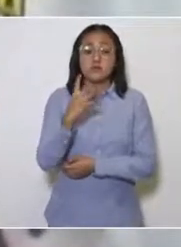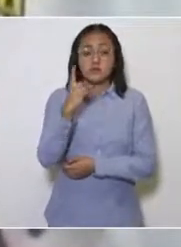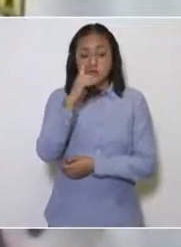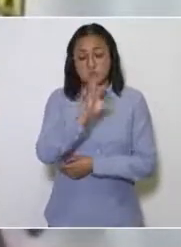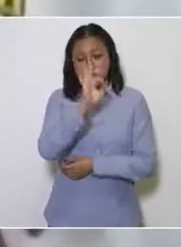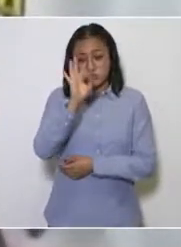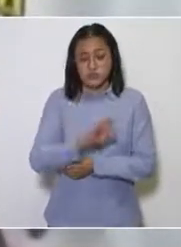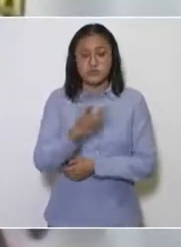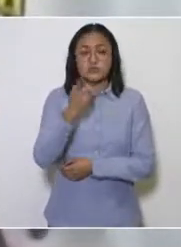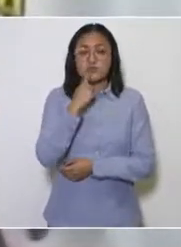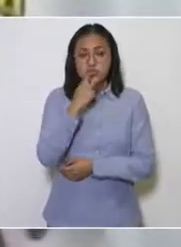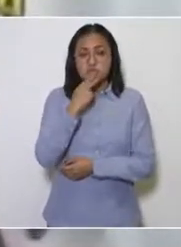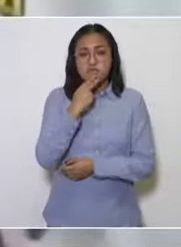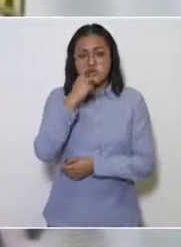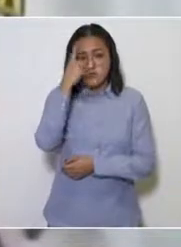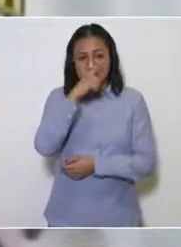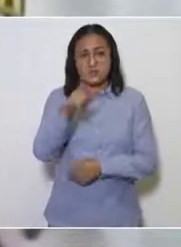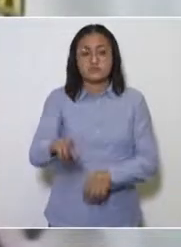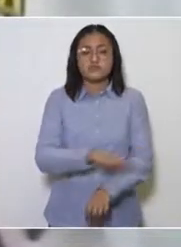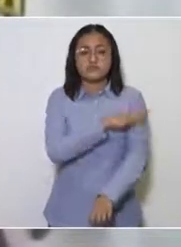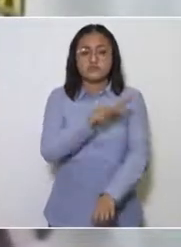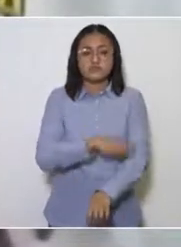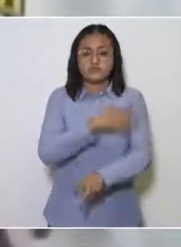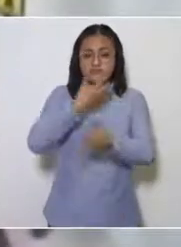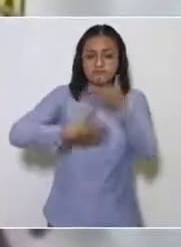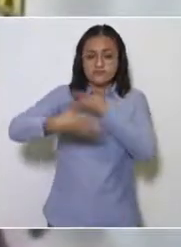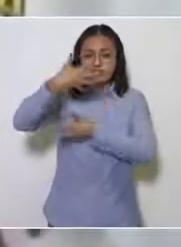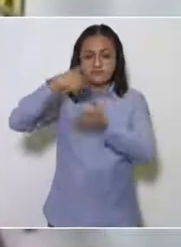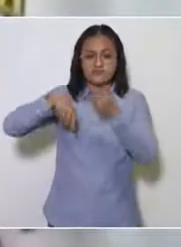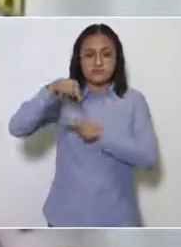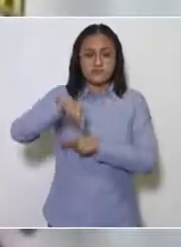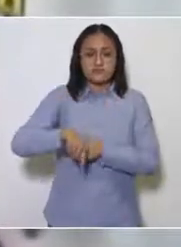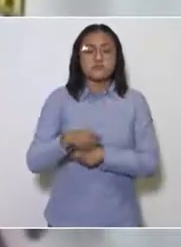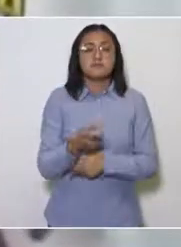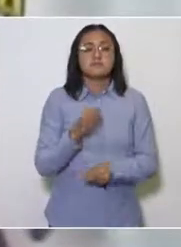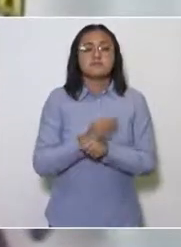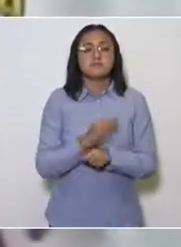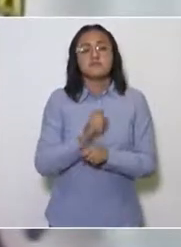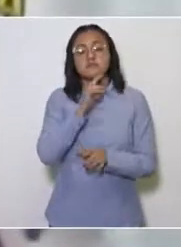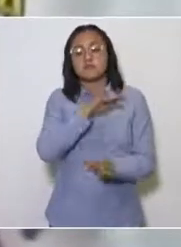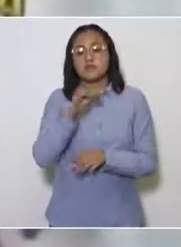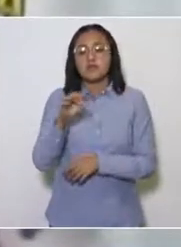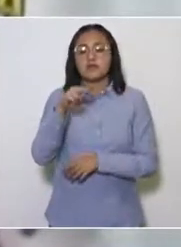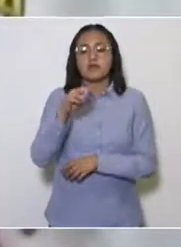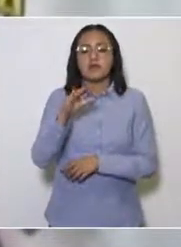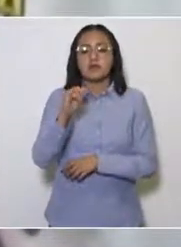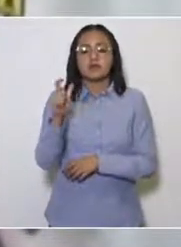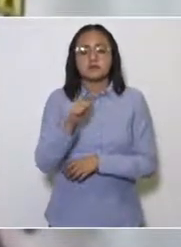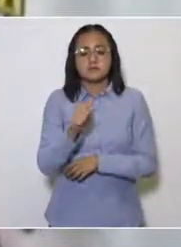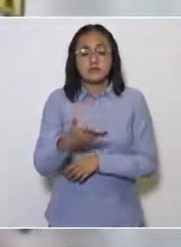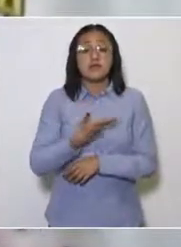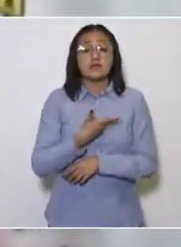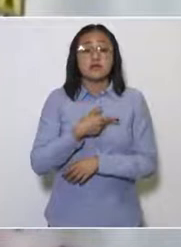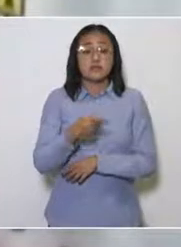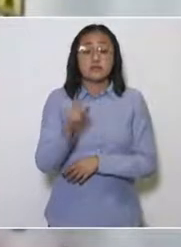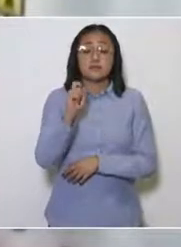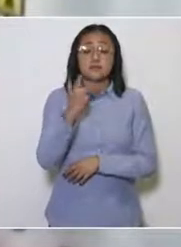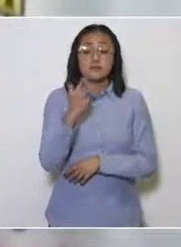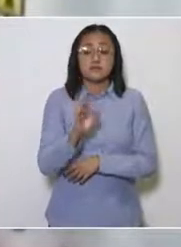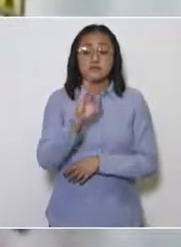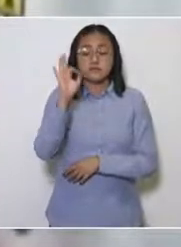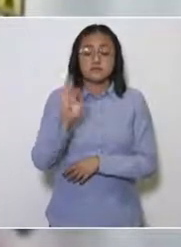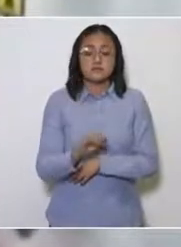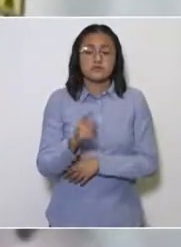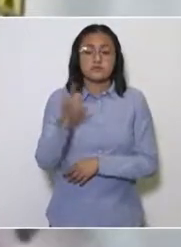uso es para la generación de energía eléctrica. La presa de Necaxa, que se encuentra en Juan Galindo, tiene el